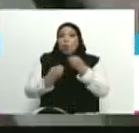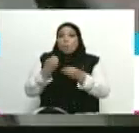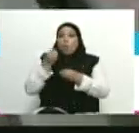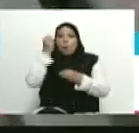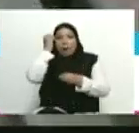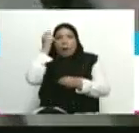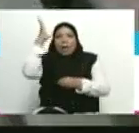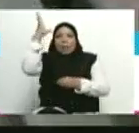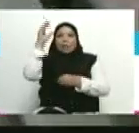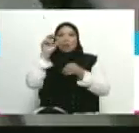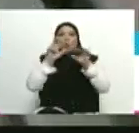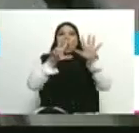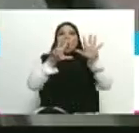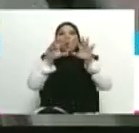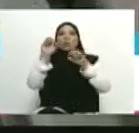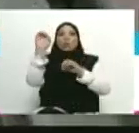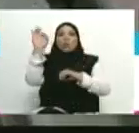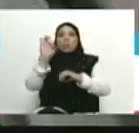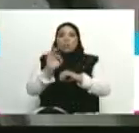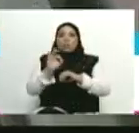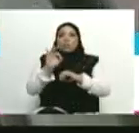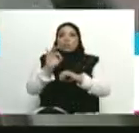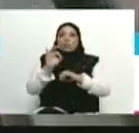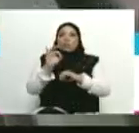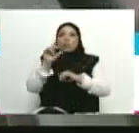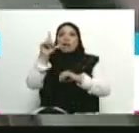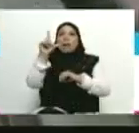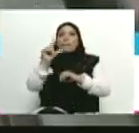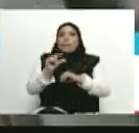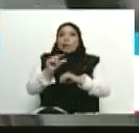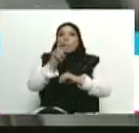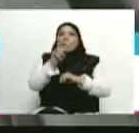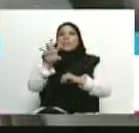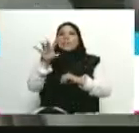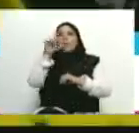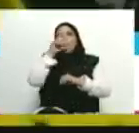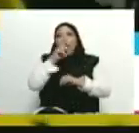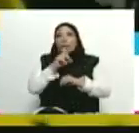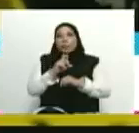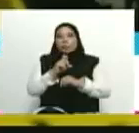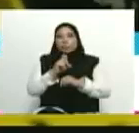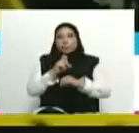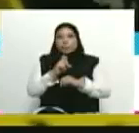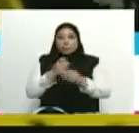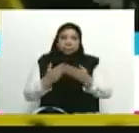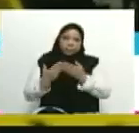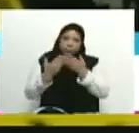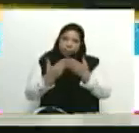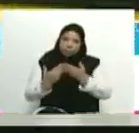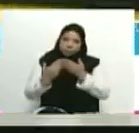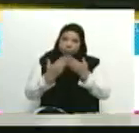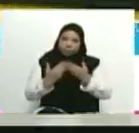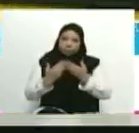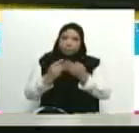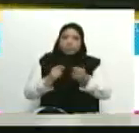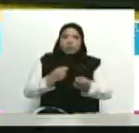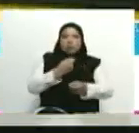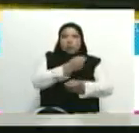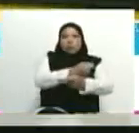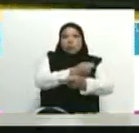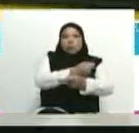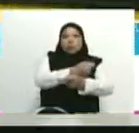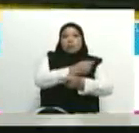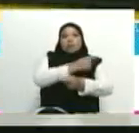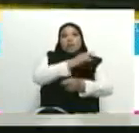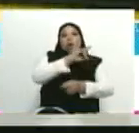talento es 80% menor de 25 años, estudiantes y recién graduados de la Universidad